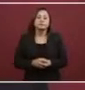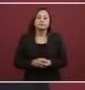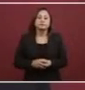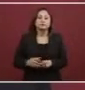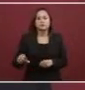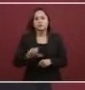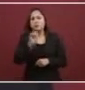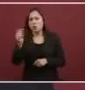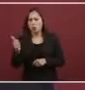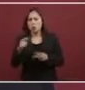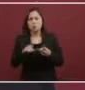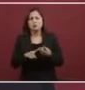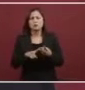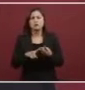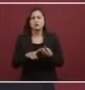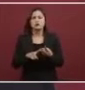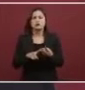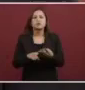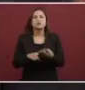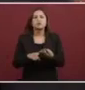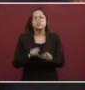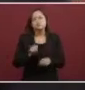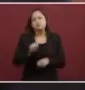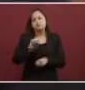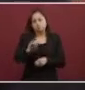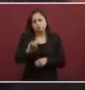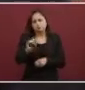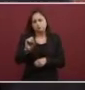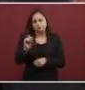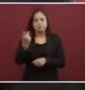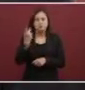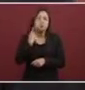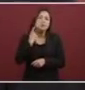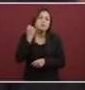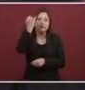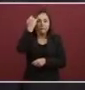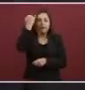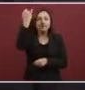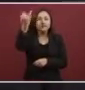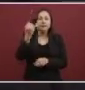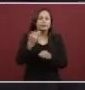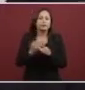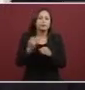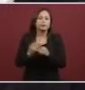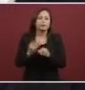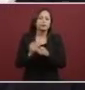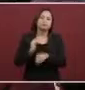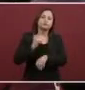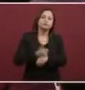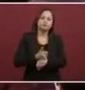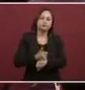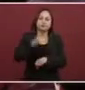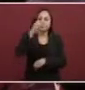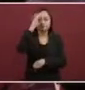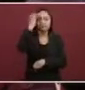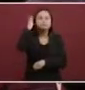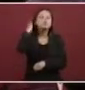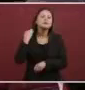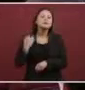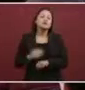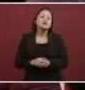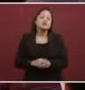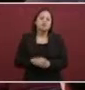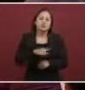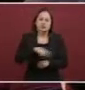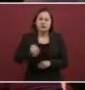una política que estamos llevando a cabo. Queremos, como es público y